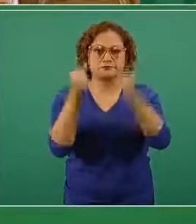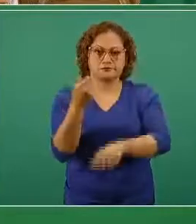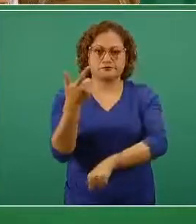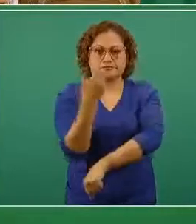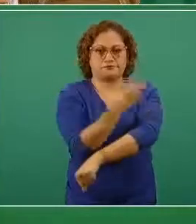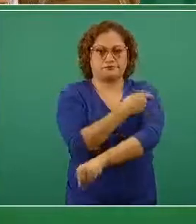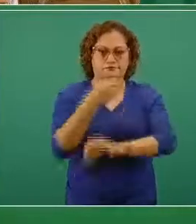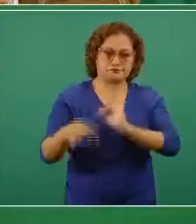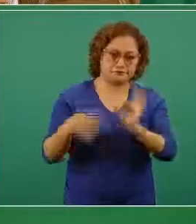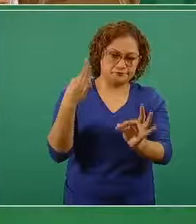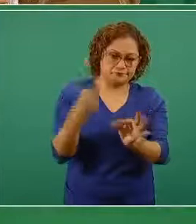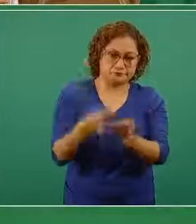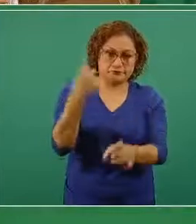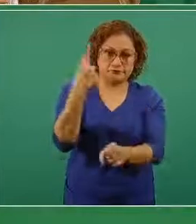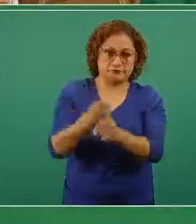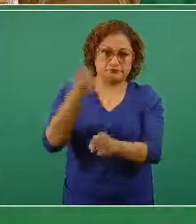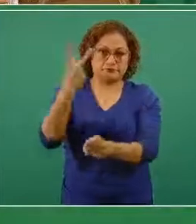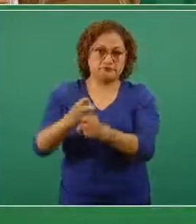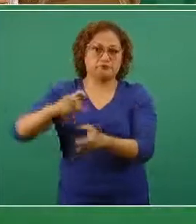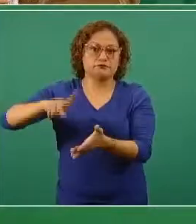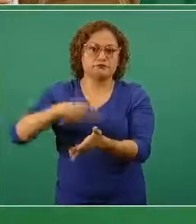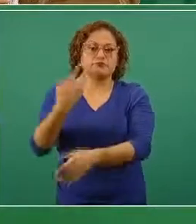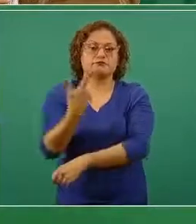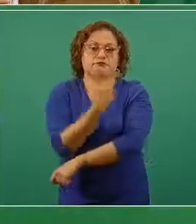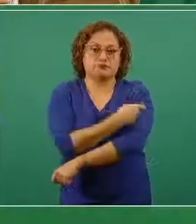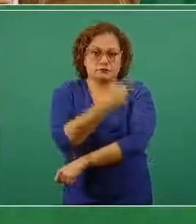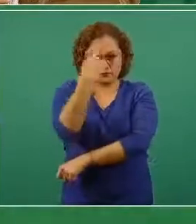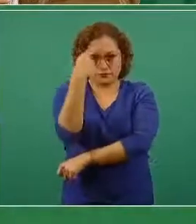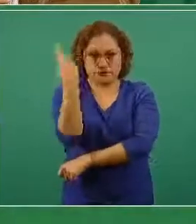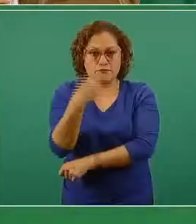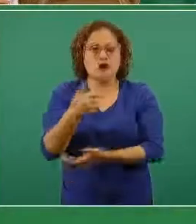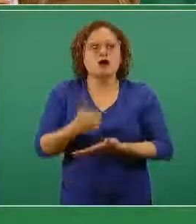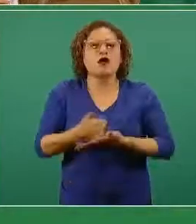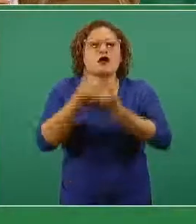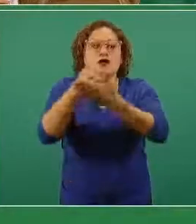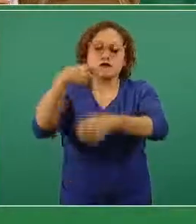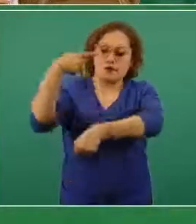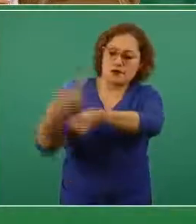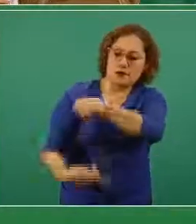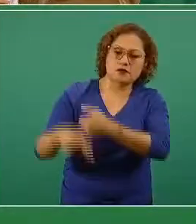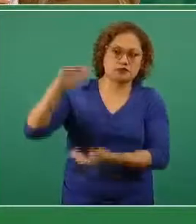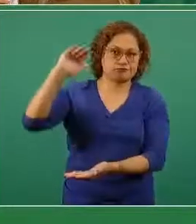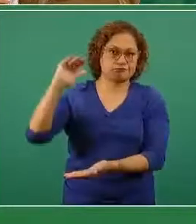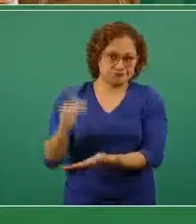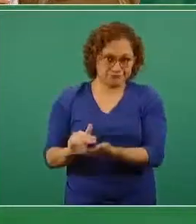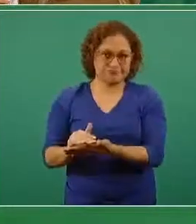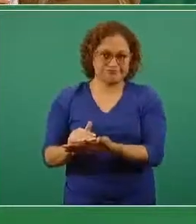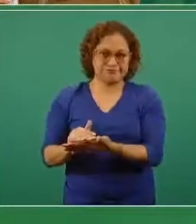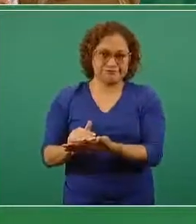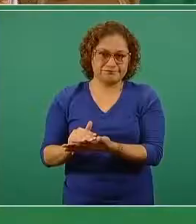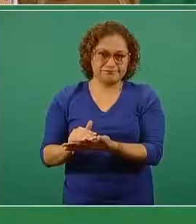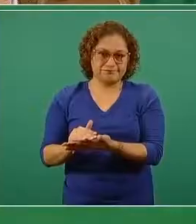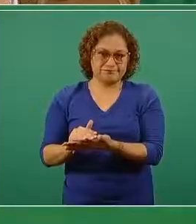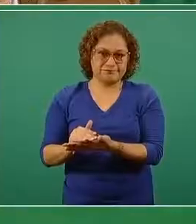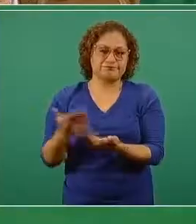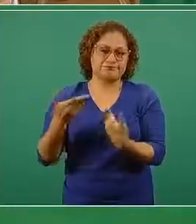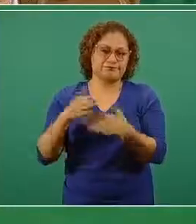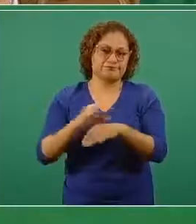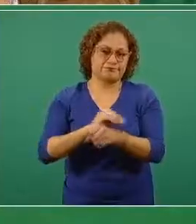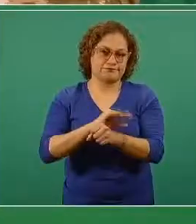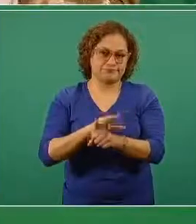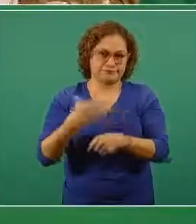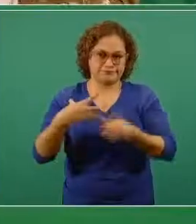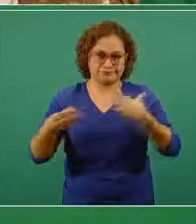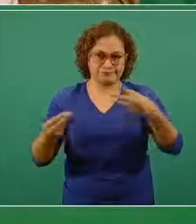el esquema completo para obviamente tener esa disminución en el impacto que está teniendo la epidemia de COVID-19 en